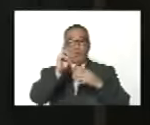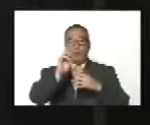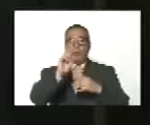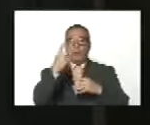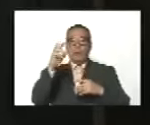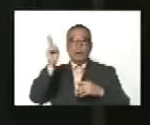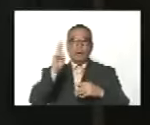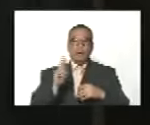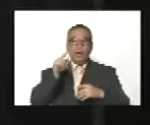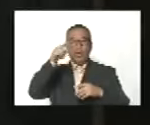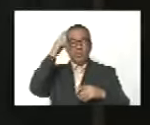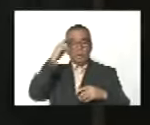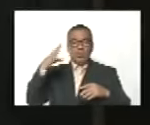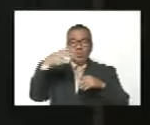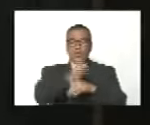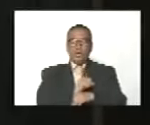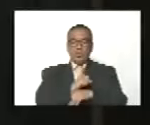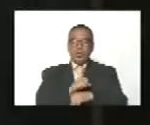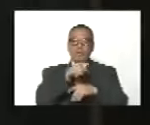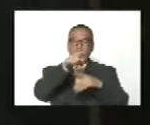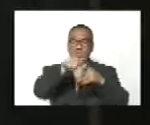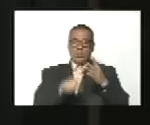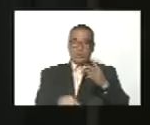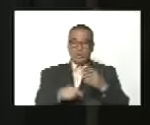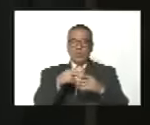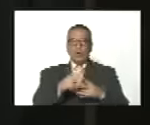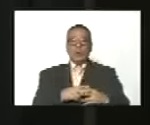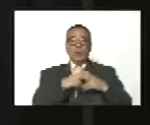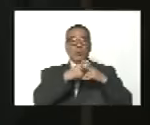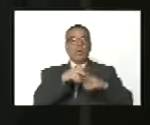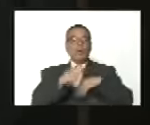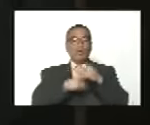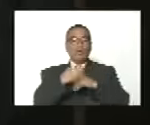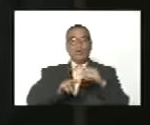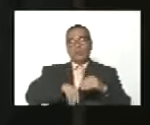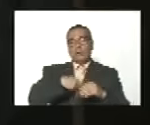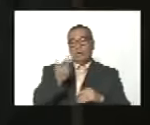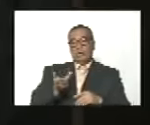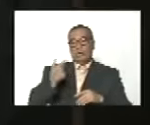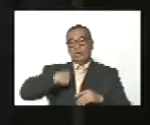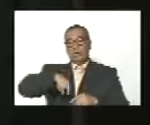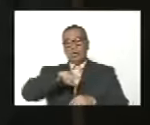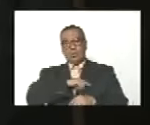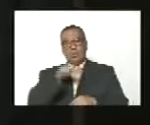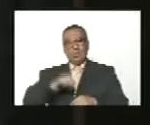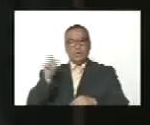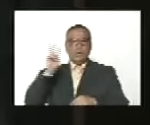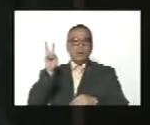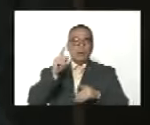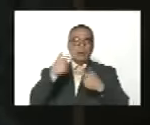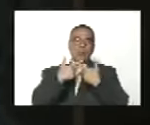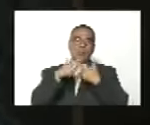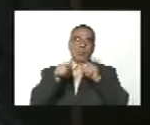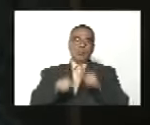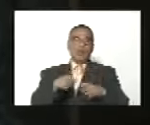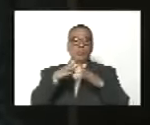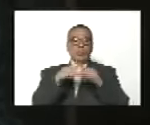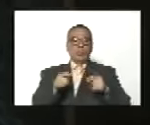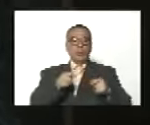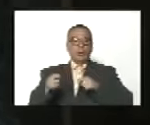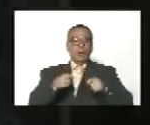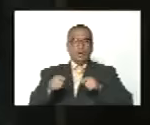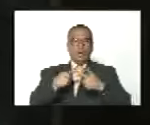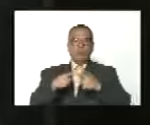República para conseguir los pertrechos y las voluntades que hicieron posible ver de nuevo a Venezuela libre de toda